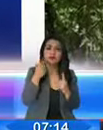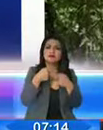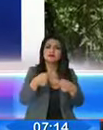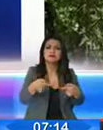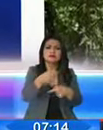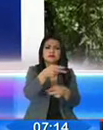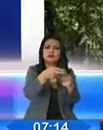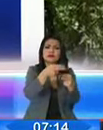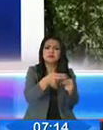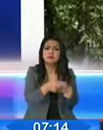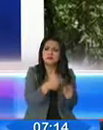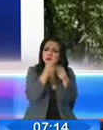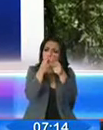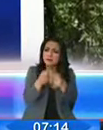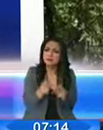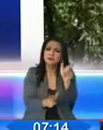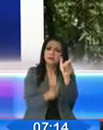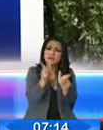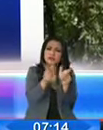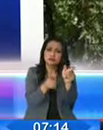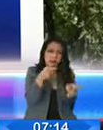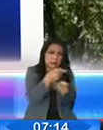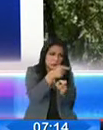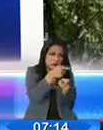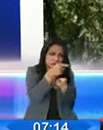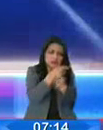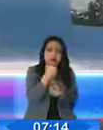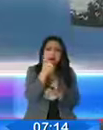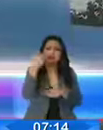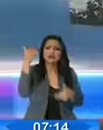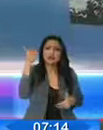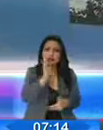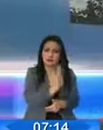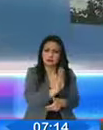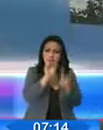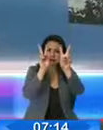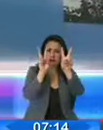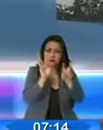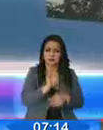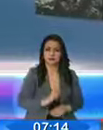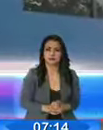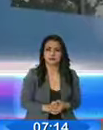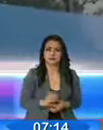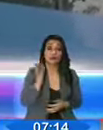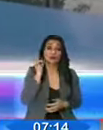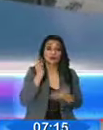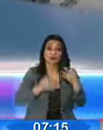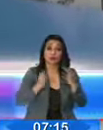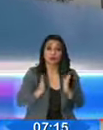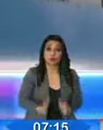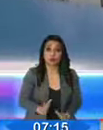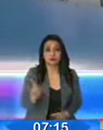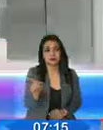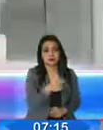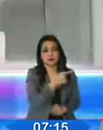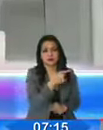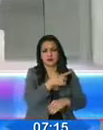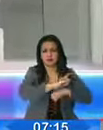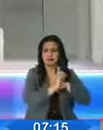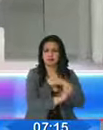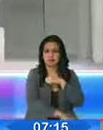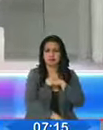de personajes que ejercen presión política en este caso. La jueza ordenó medidas cautelares alternativas en contra